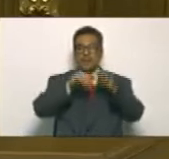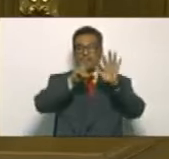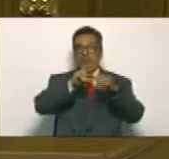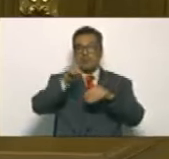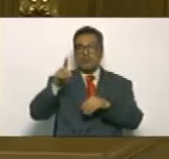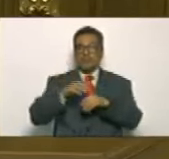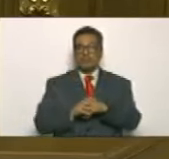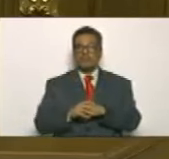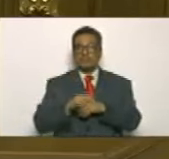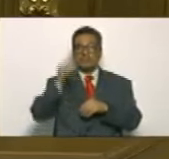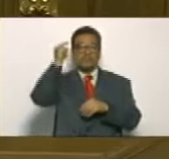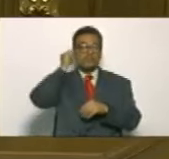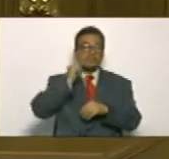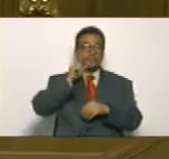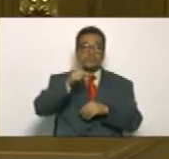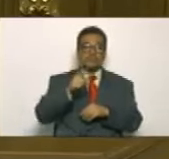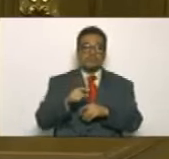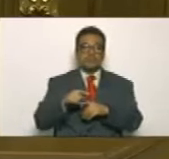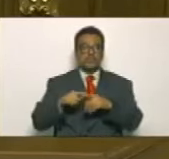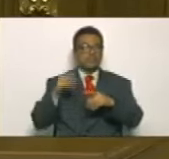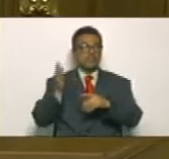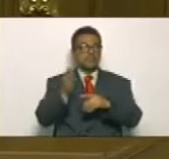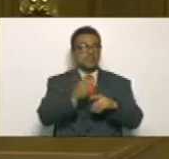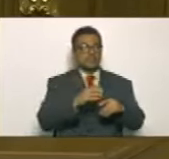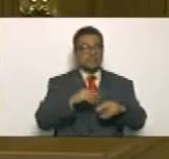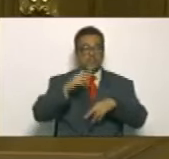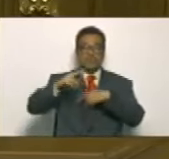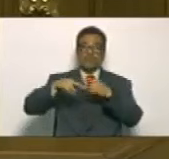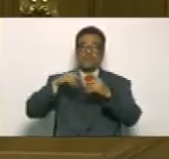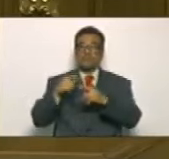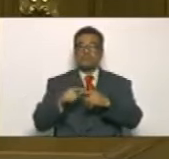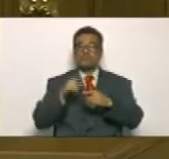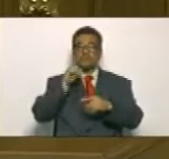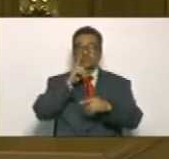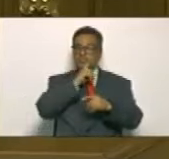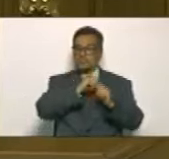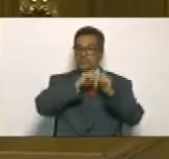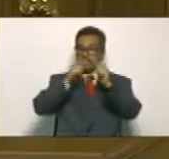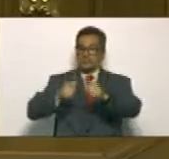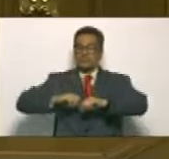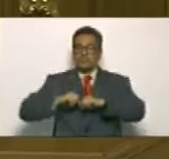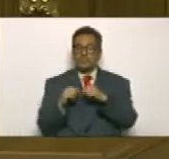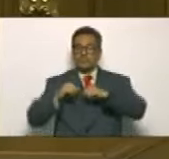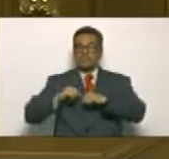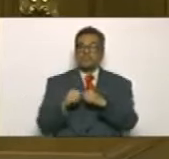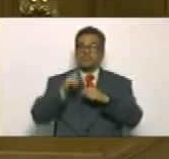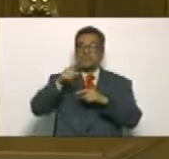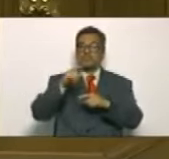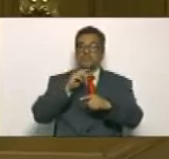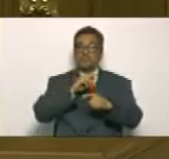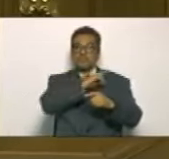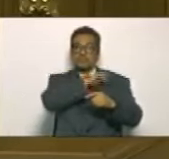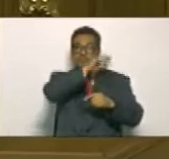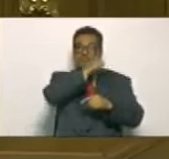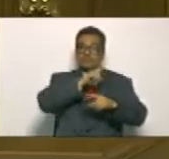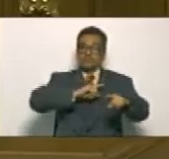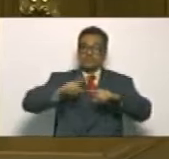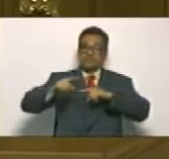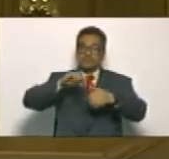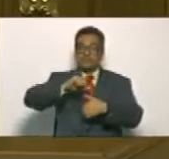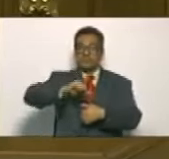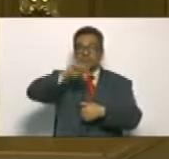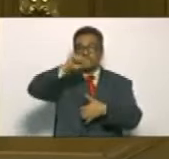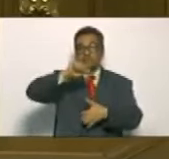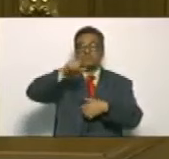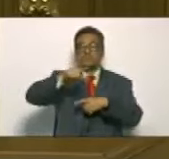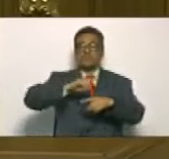1821, Sucre, el azote de tropas realistas, fue nombrado en Bogotá como comandante del Ejército del Sur y